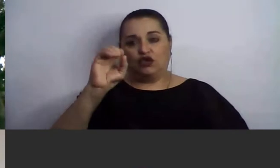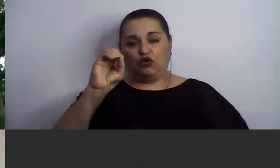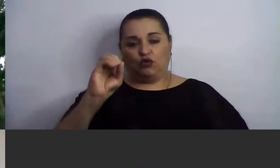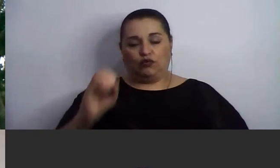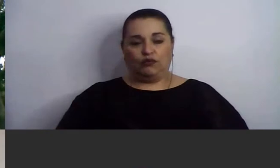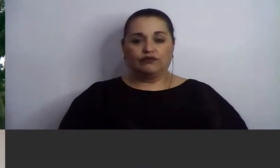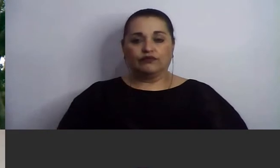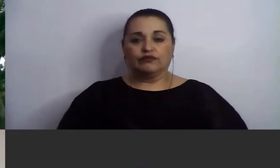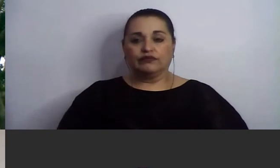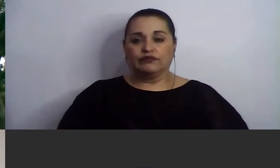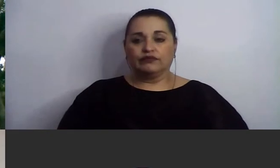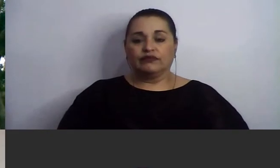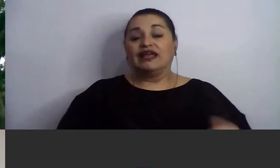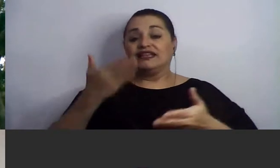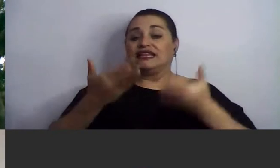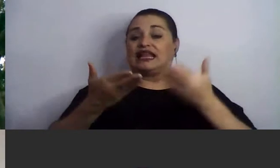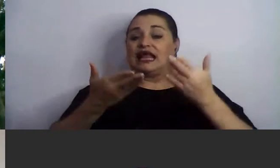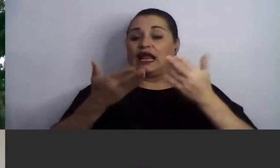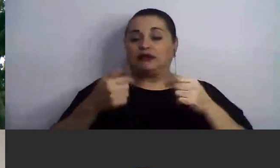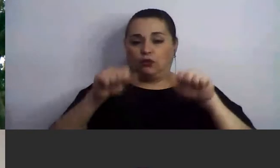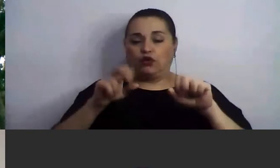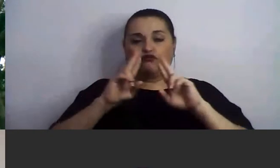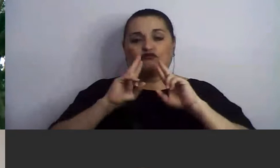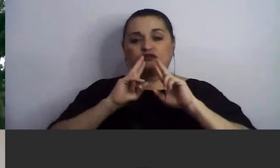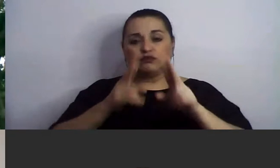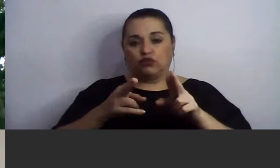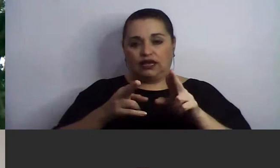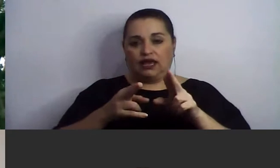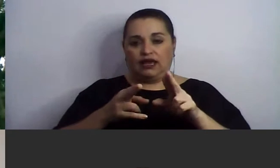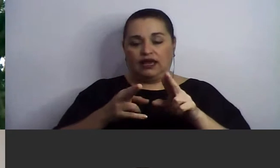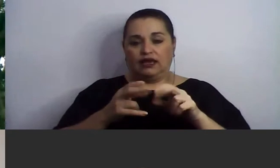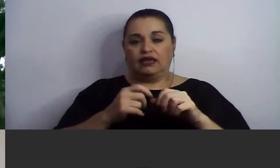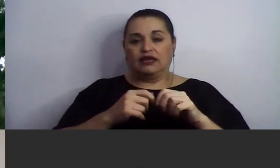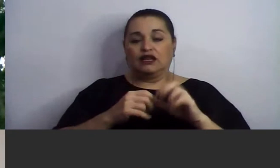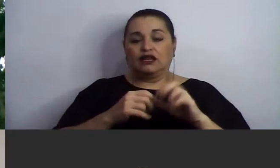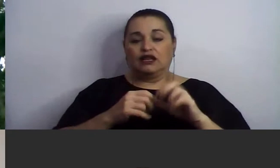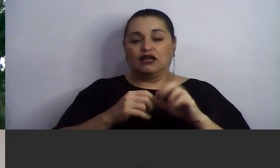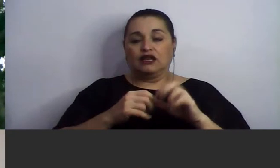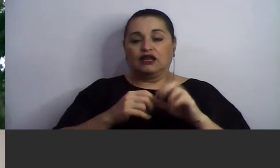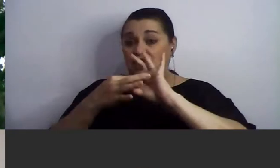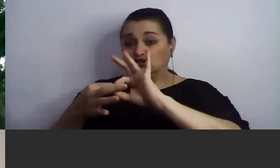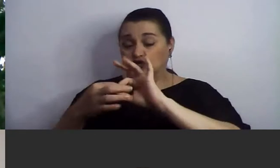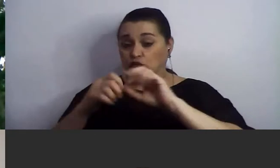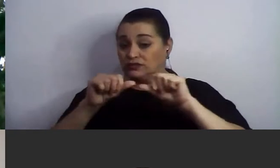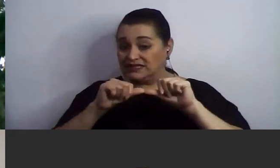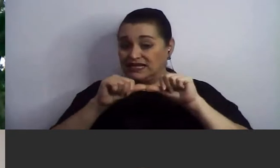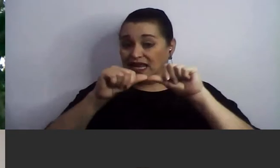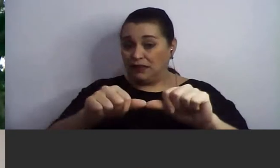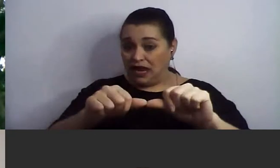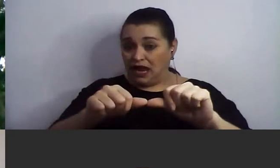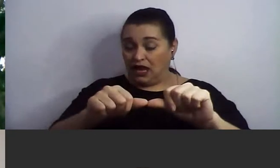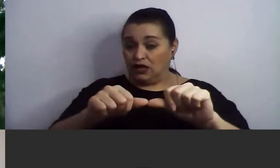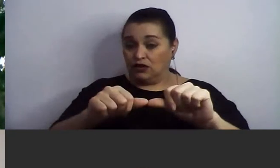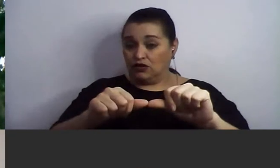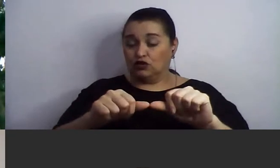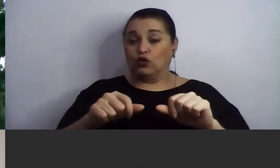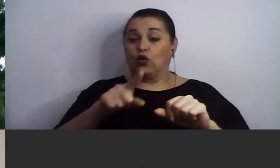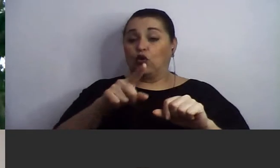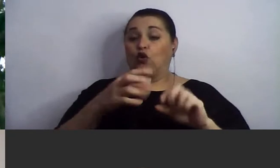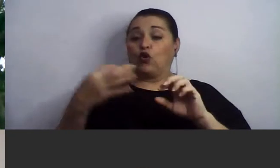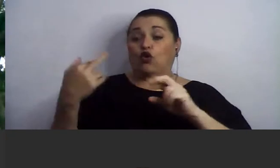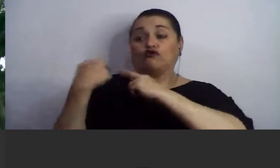bien tal vez yo yo les contesto si bien la coordinación propiamente el seguimiento del examen periódico universal corresponde al